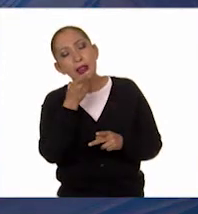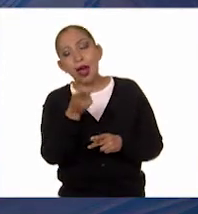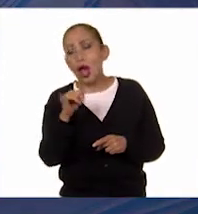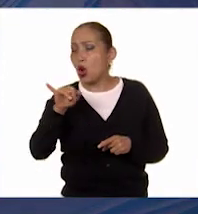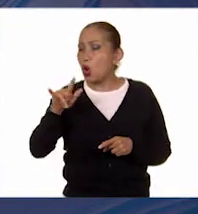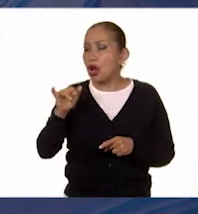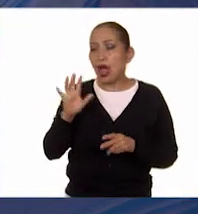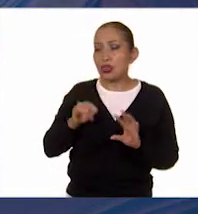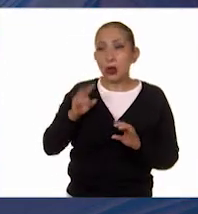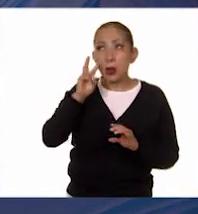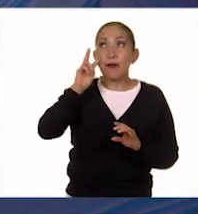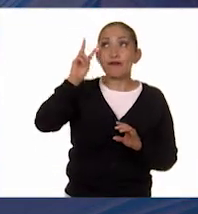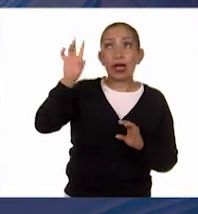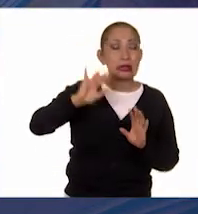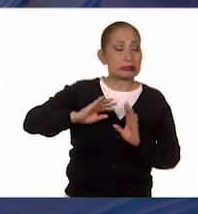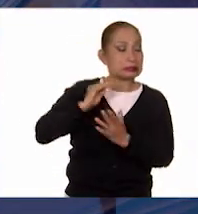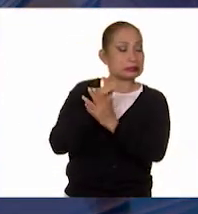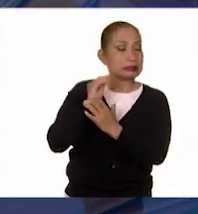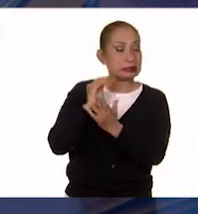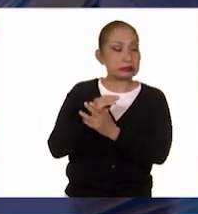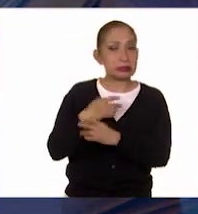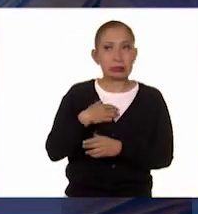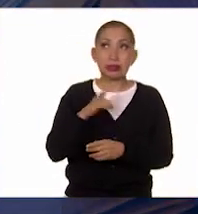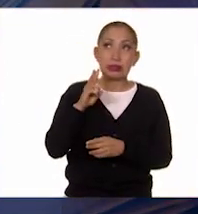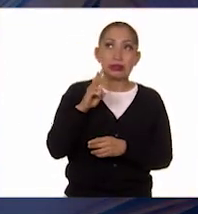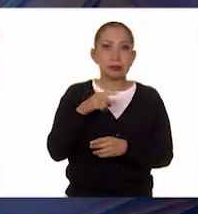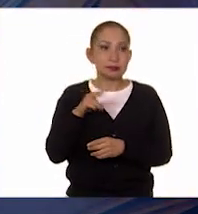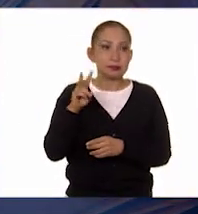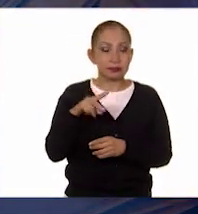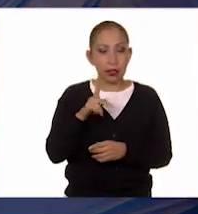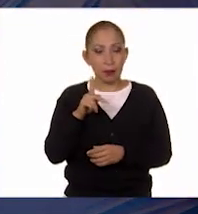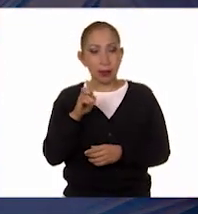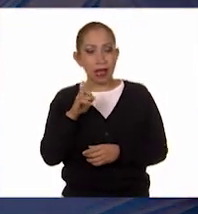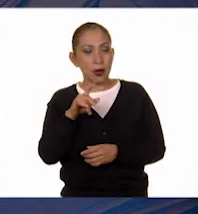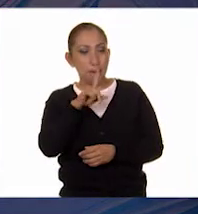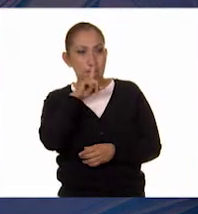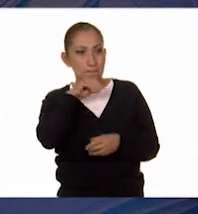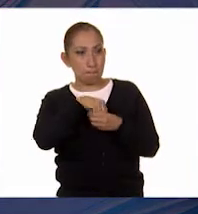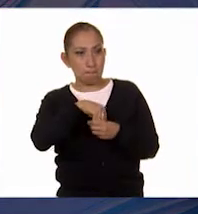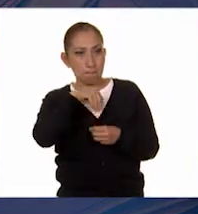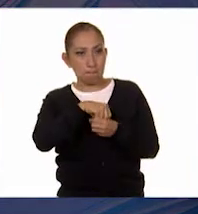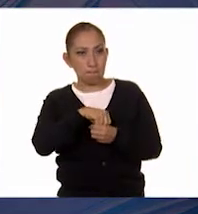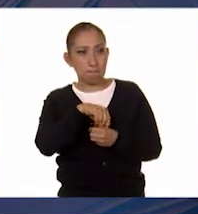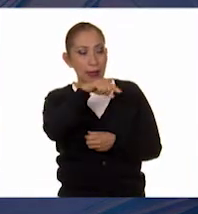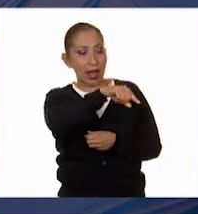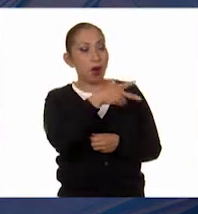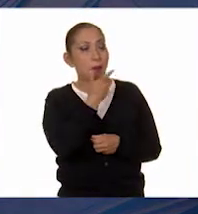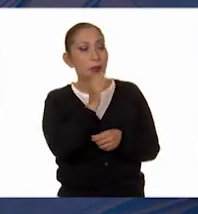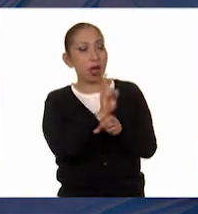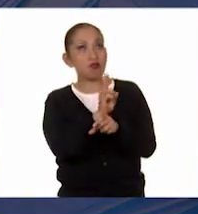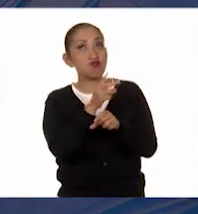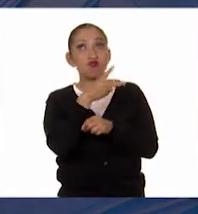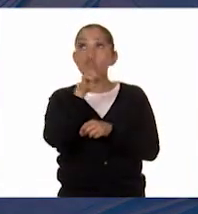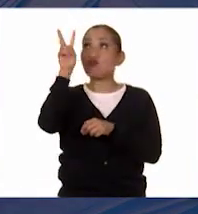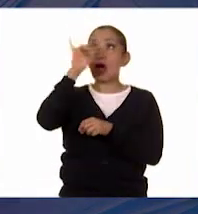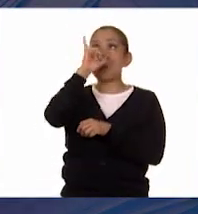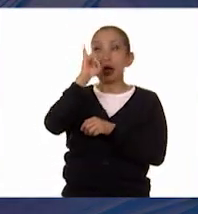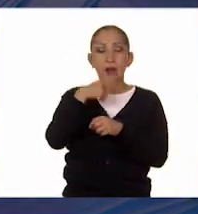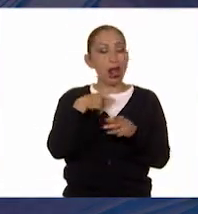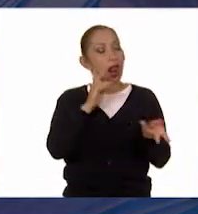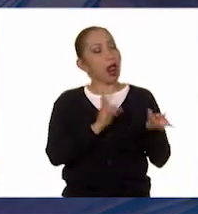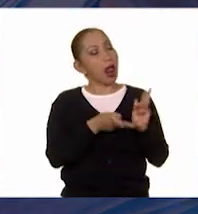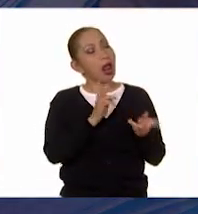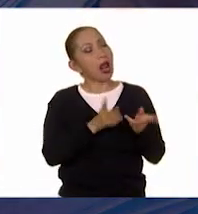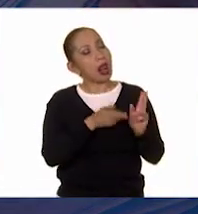Julia tratando de no mirarte y sin embargo viéndote. Pedro no te delató, y el guardabosques no alzó los ojos, entretenido por la